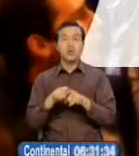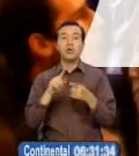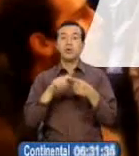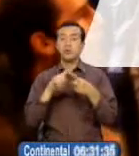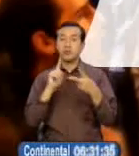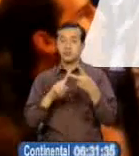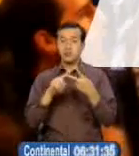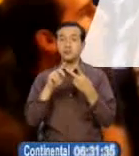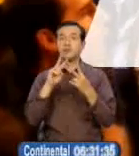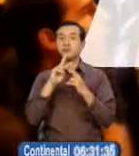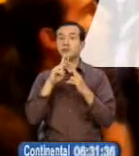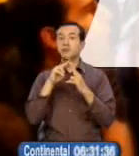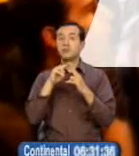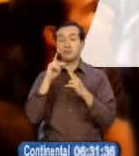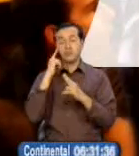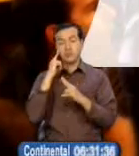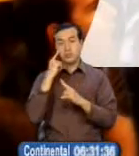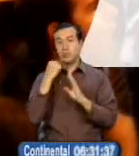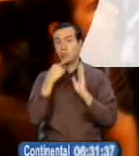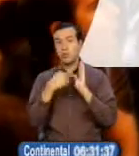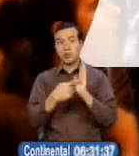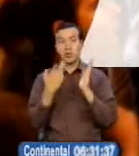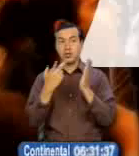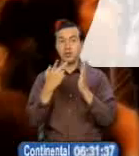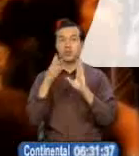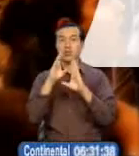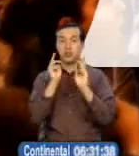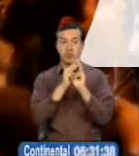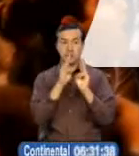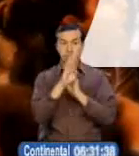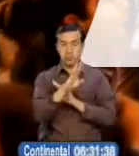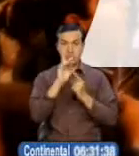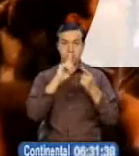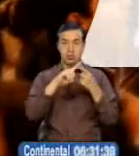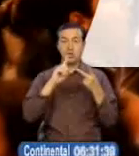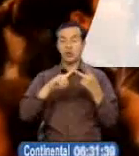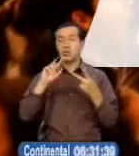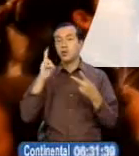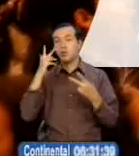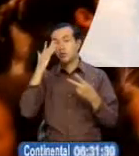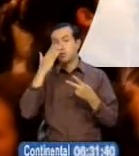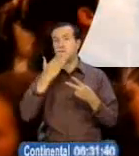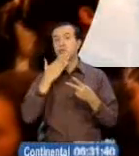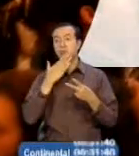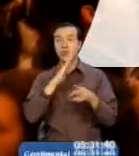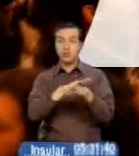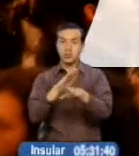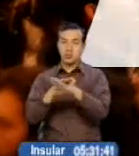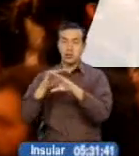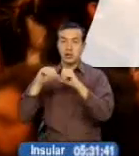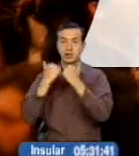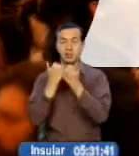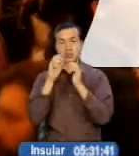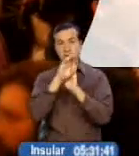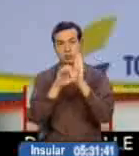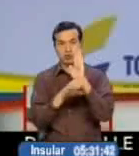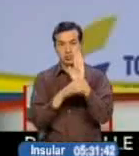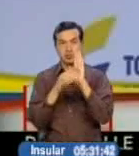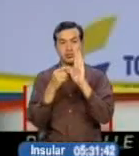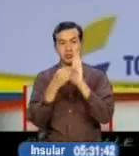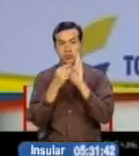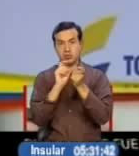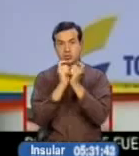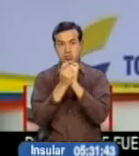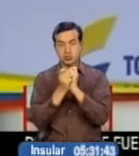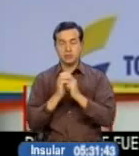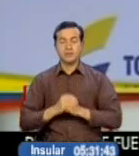es buscar salidas constitucionales como el pronunciamiento del Congreso, y una tercera opción sería la convocatoria para una asamblea constituyente.